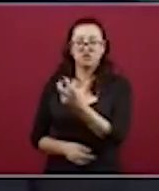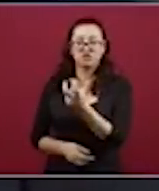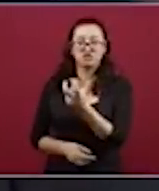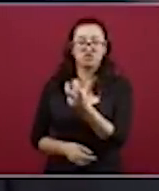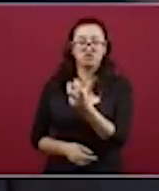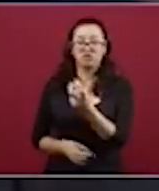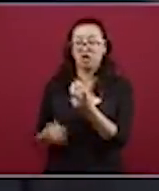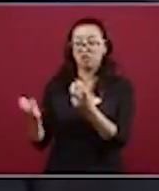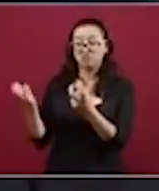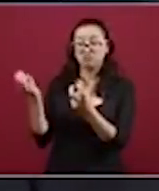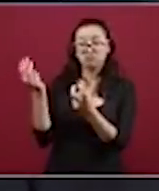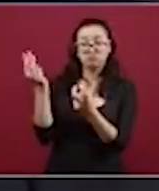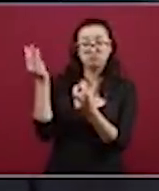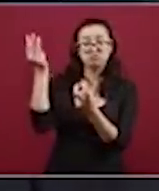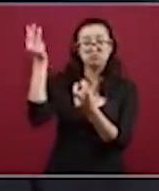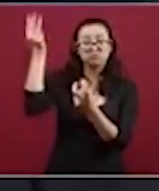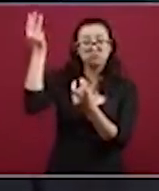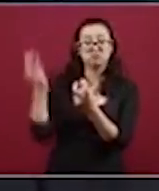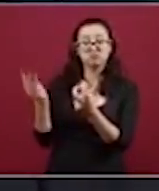tres